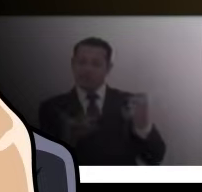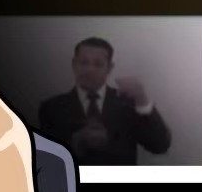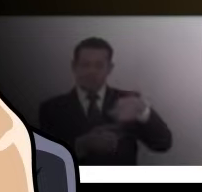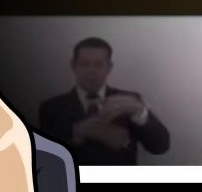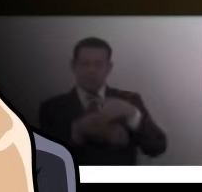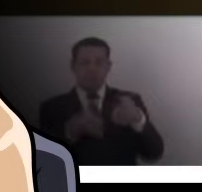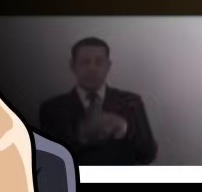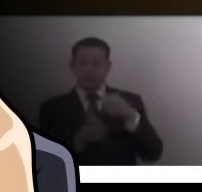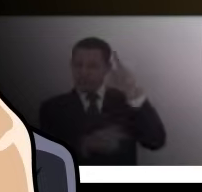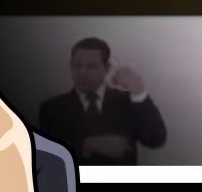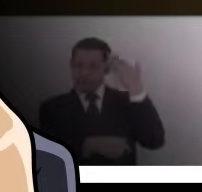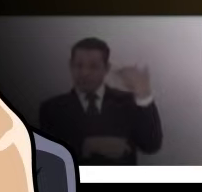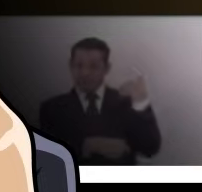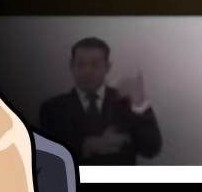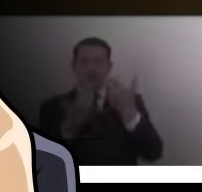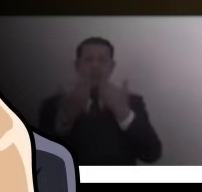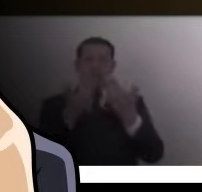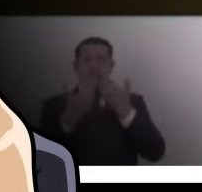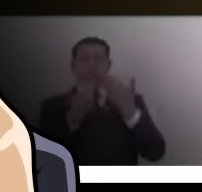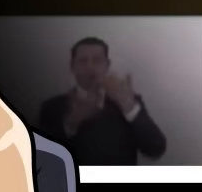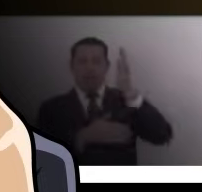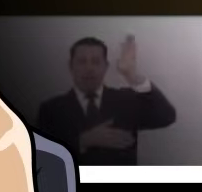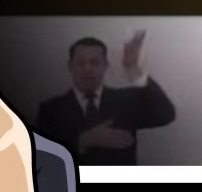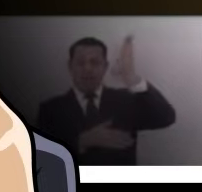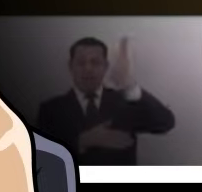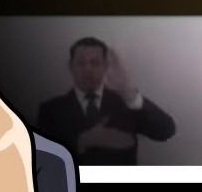Aquí hay diputados y diputadas que hablan